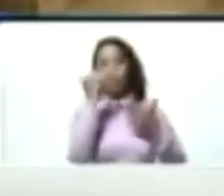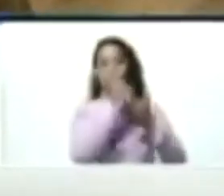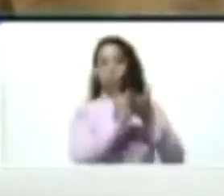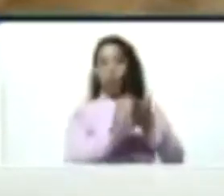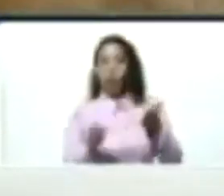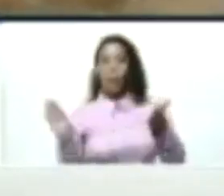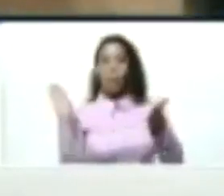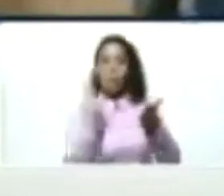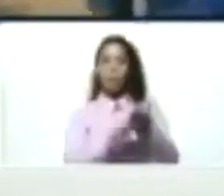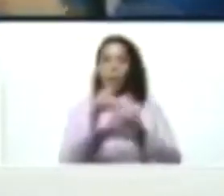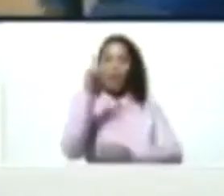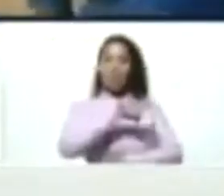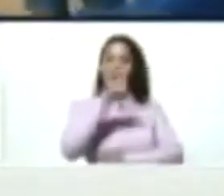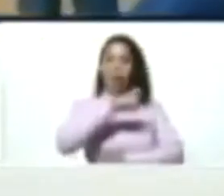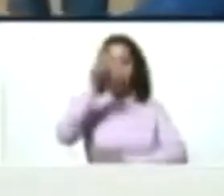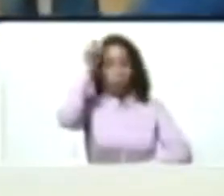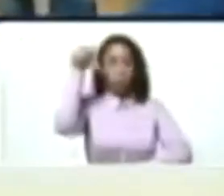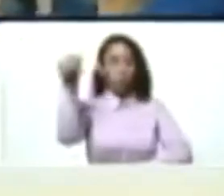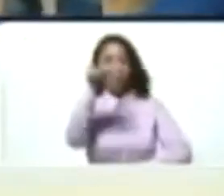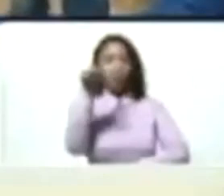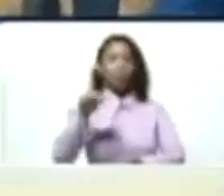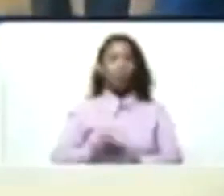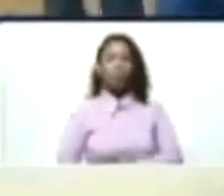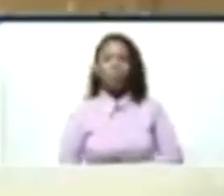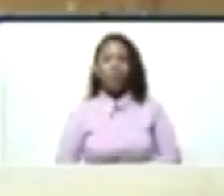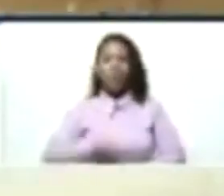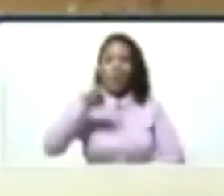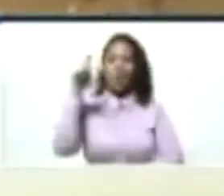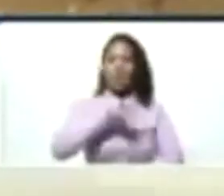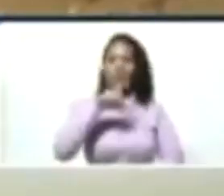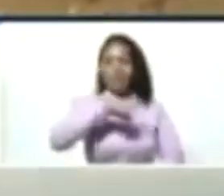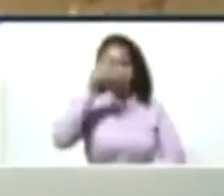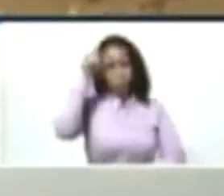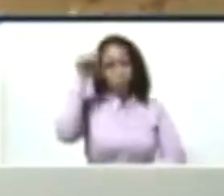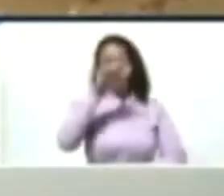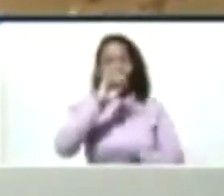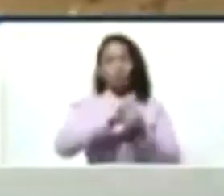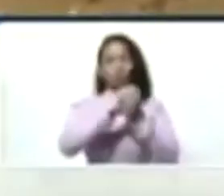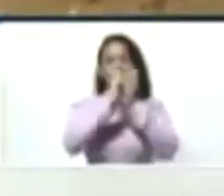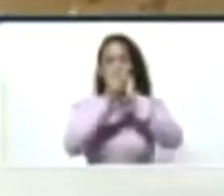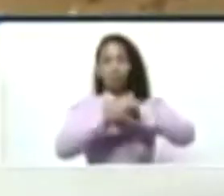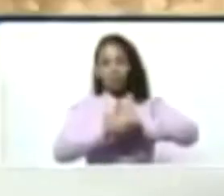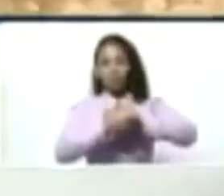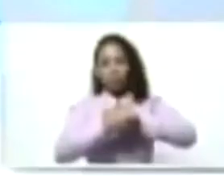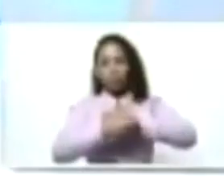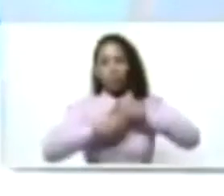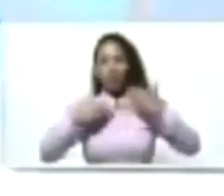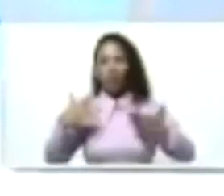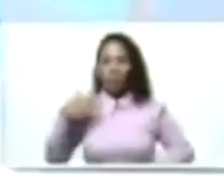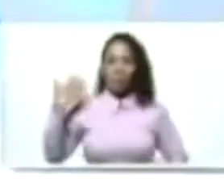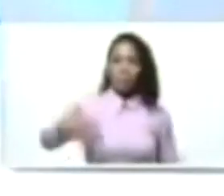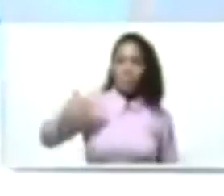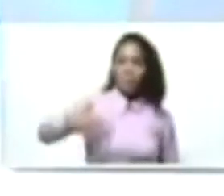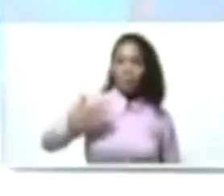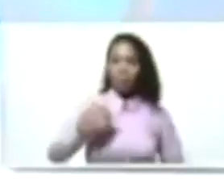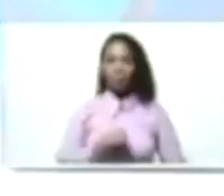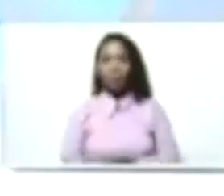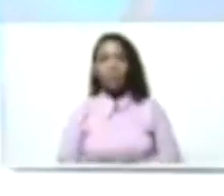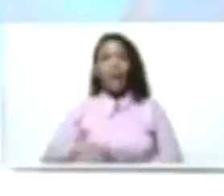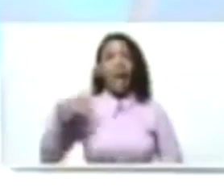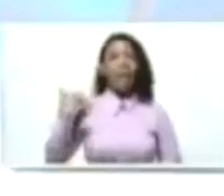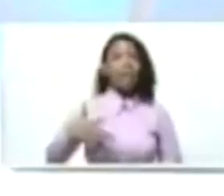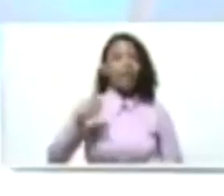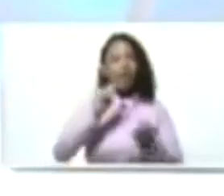establece la necesidad del pueblo. La necesidad del pueblo se transforma en derecho y el derecho